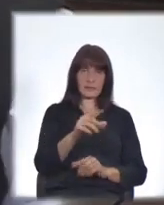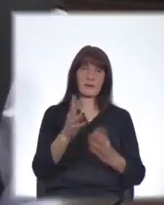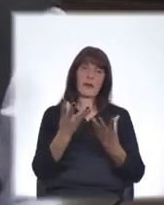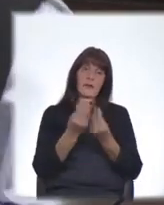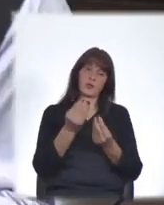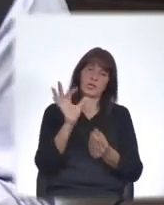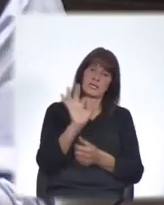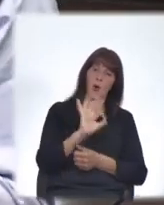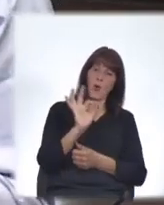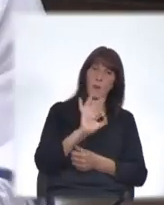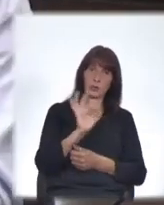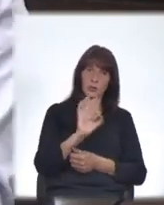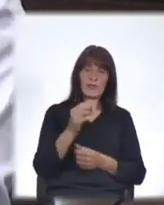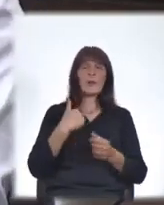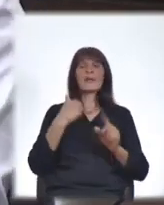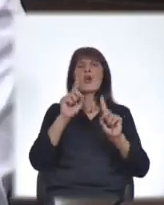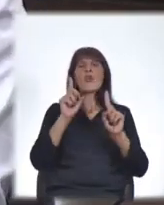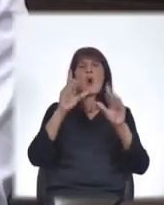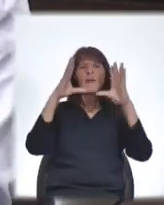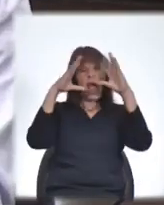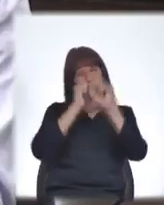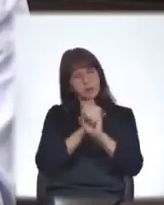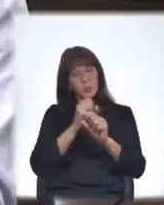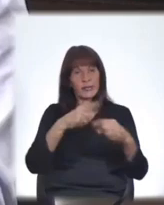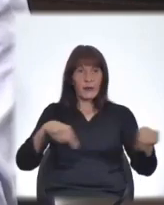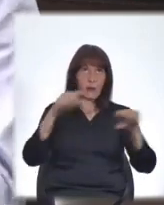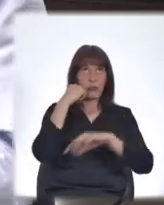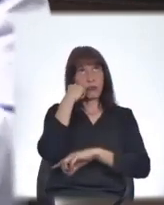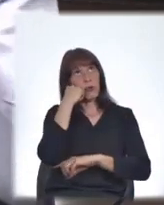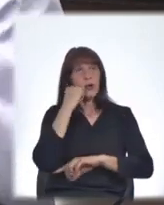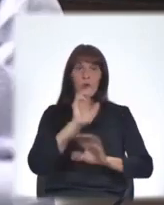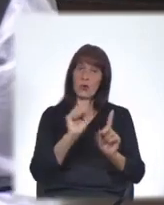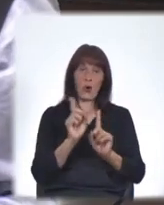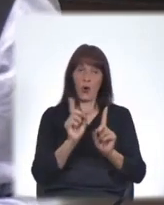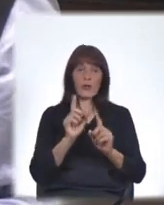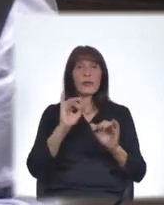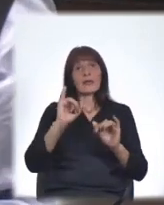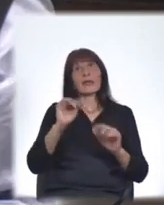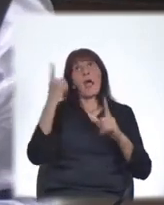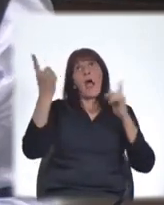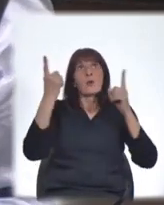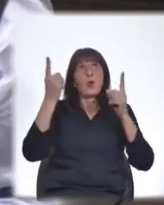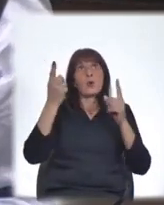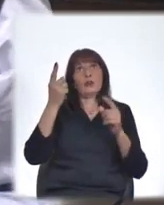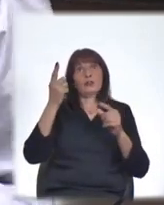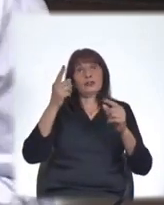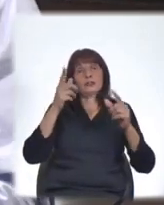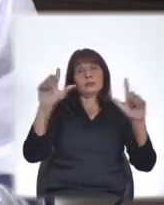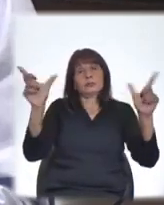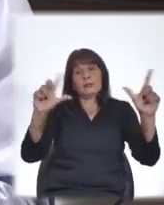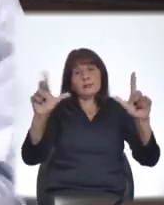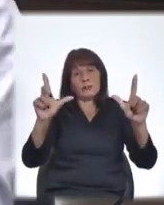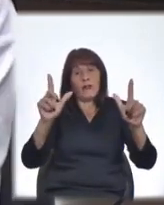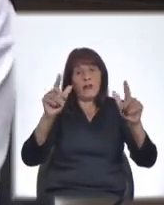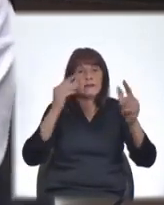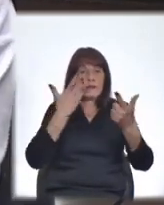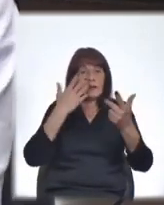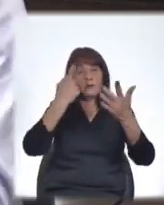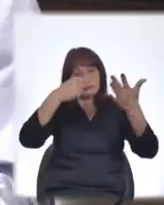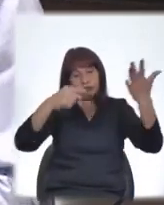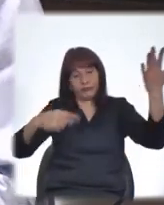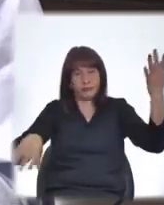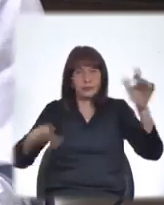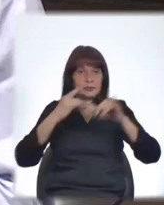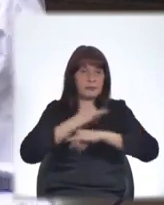oportunidades, intentando no aburrir a la Cámara y a algunos de los espectadores seguramente que están mirando por televisión, por